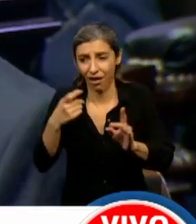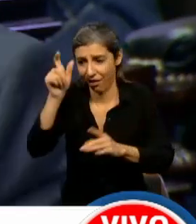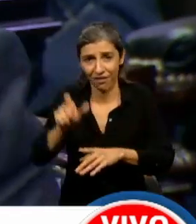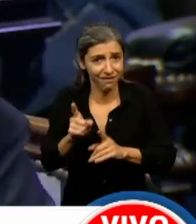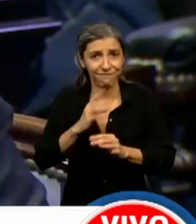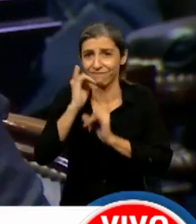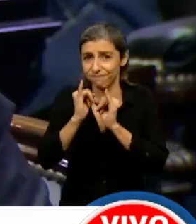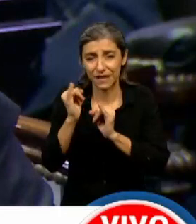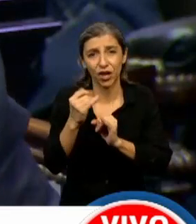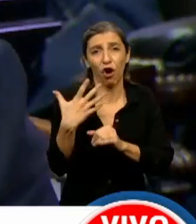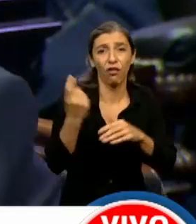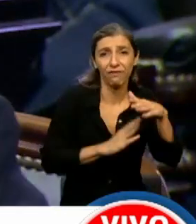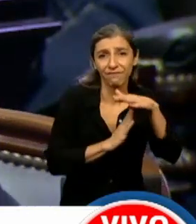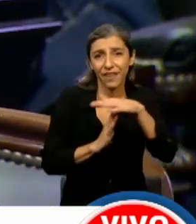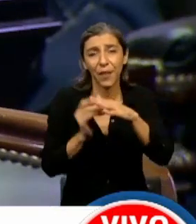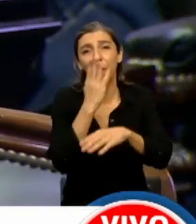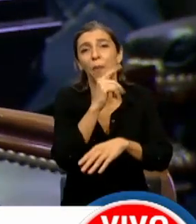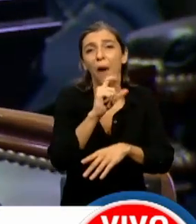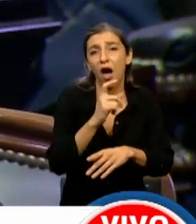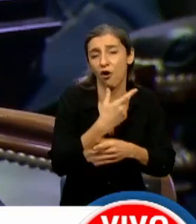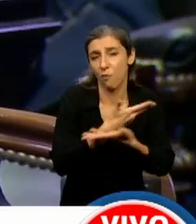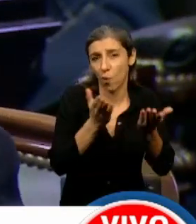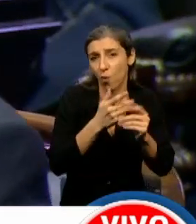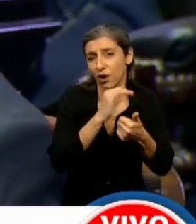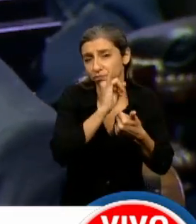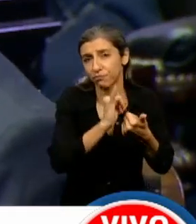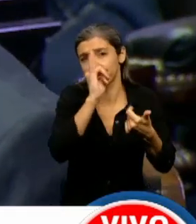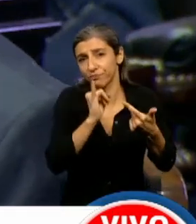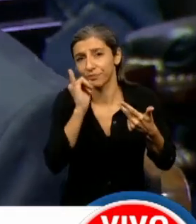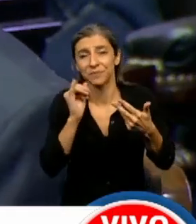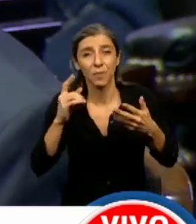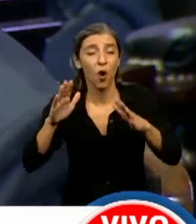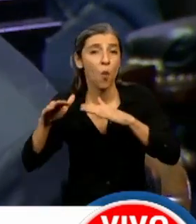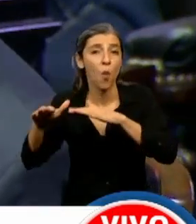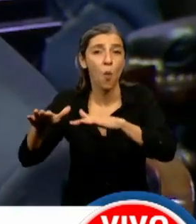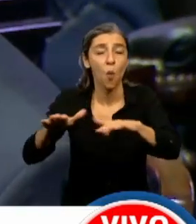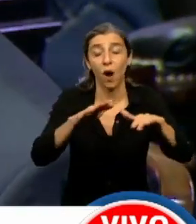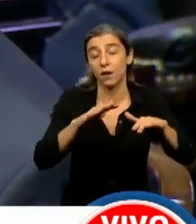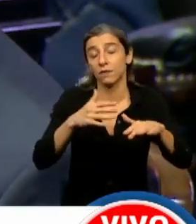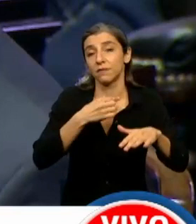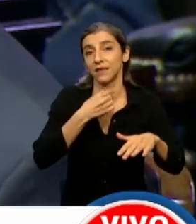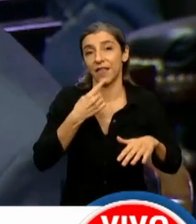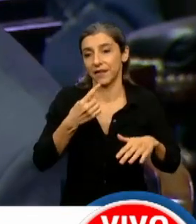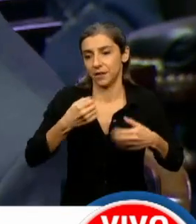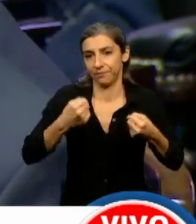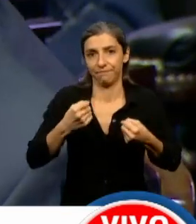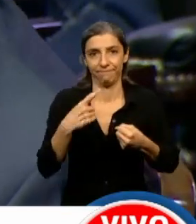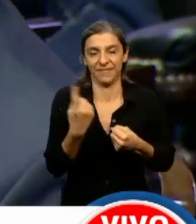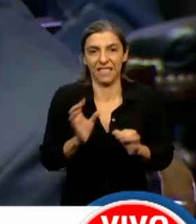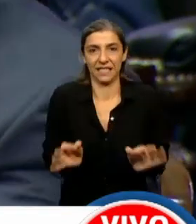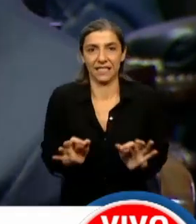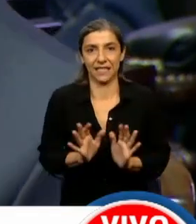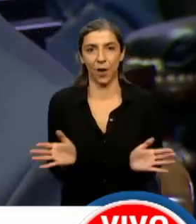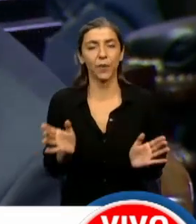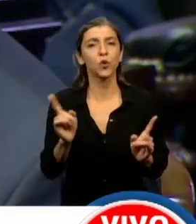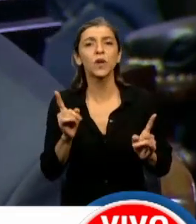directores y directoras de bancos públicos es decir hay una convicción y esto claramente no es en